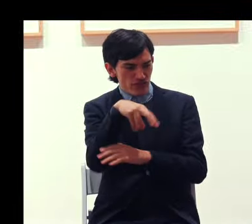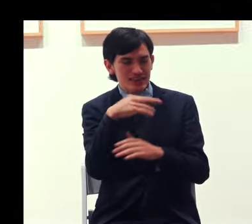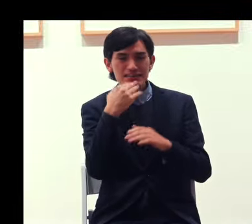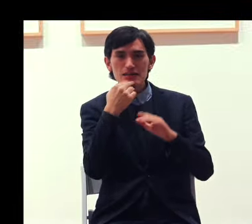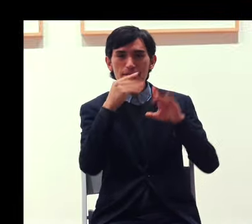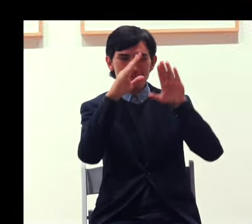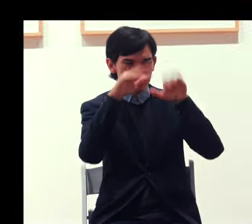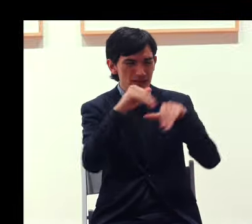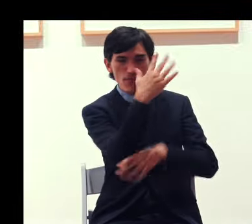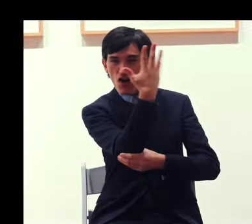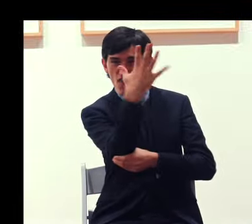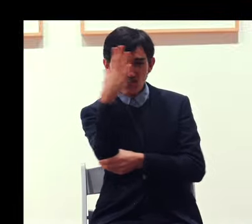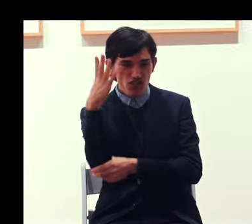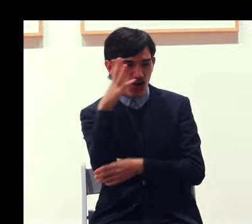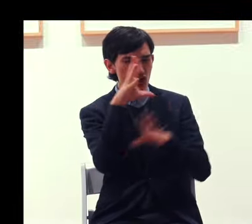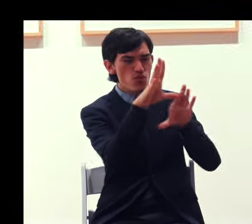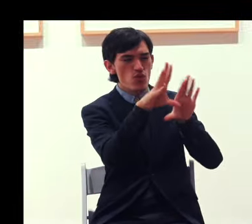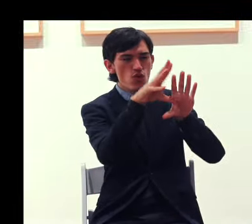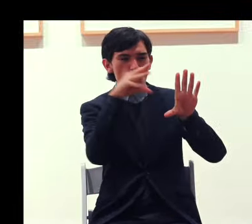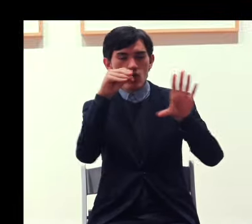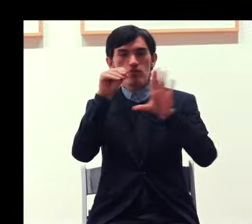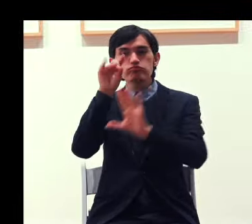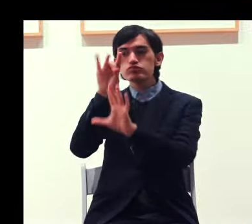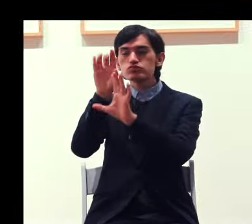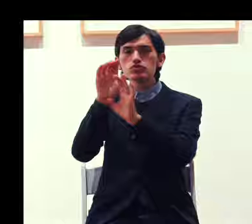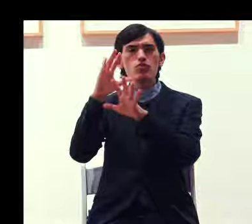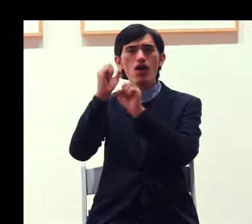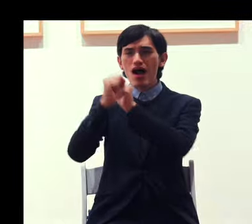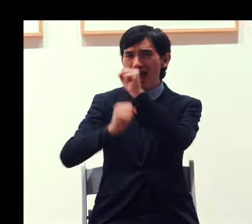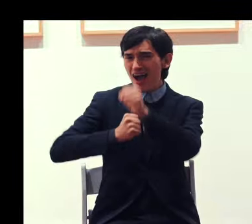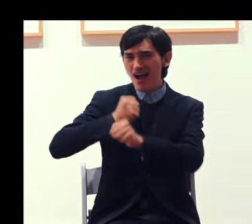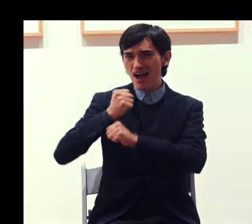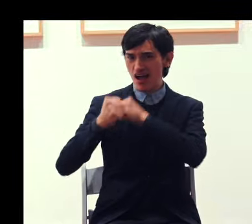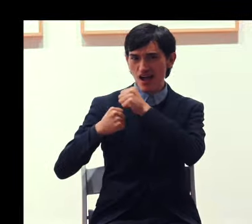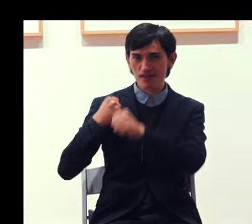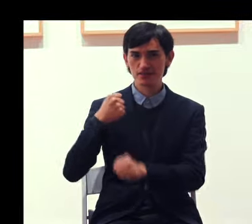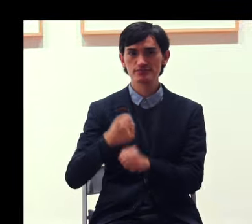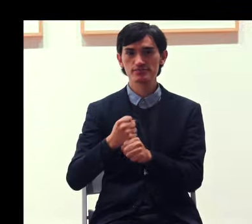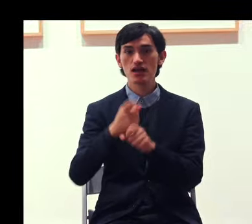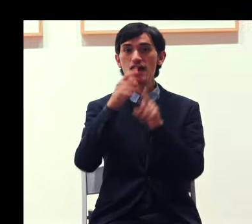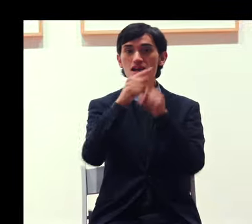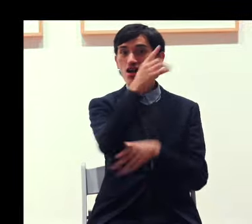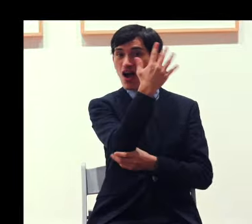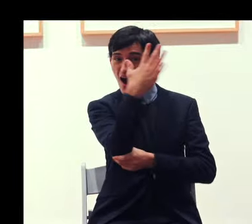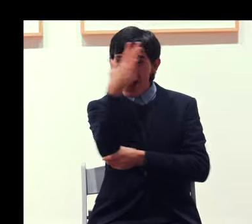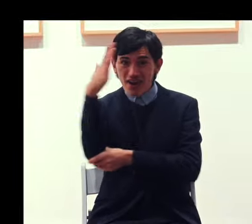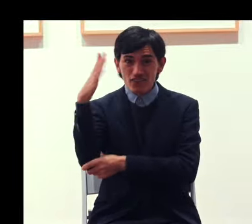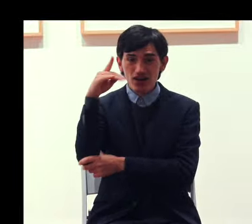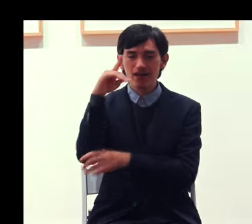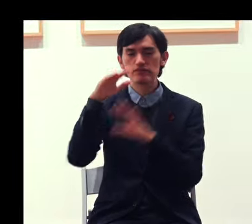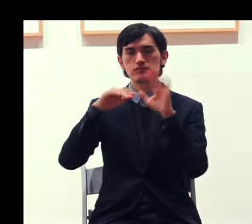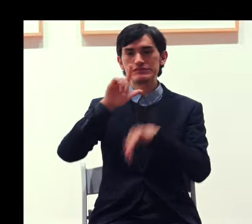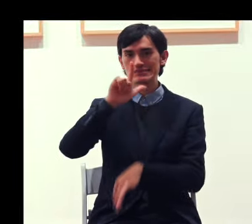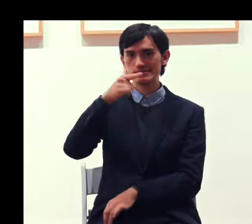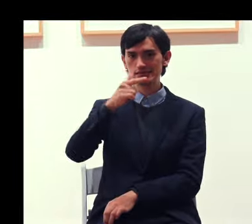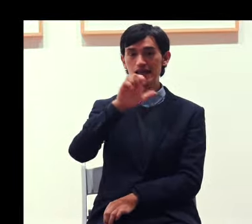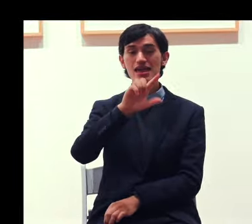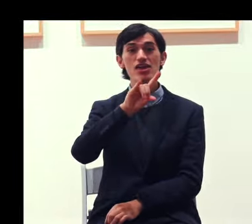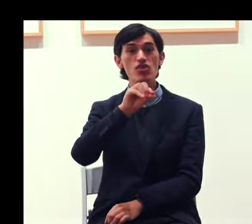recreado siguiendo la huella del mismo bosque que se encuentra esperado por muchos años. Los árboles